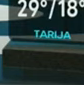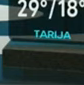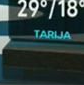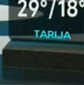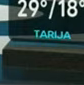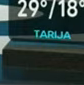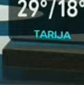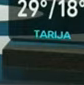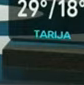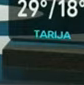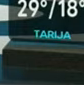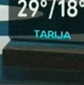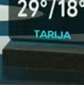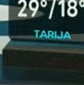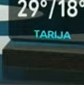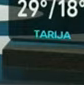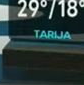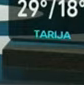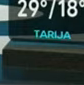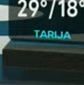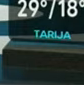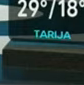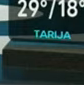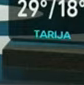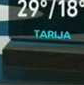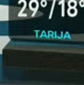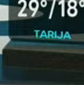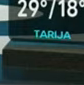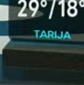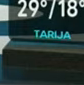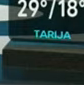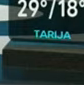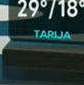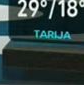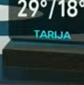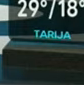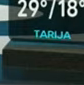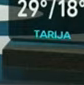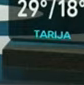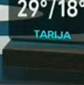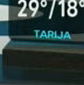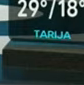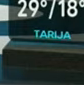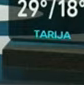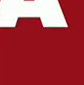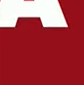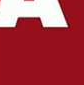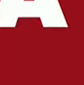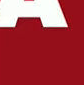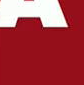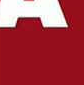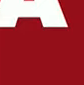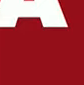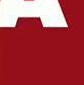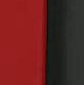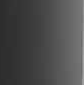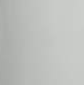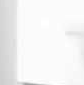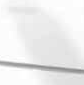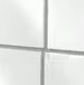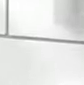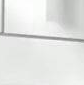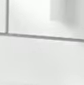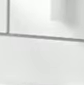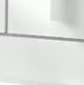departamentos el cielo estará parcialmente nublado y en Tarija la mínima será de 18 y la máxima alcanzará los 29.